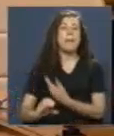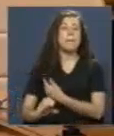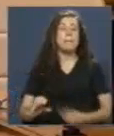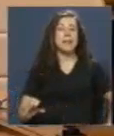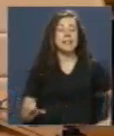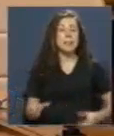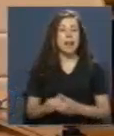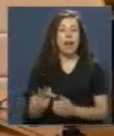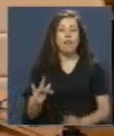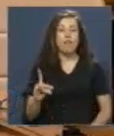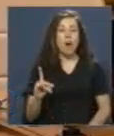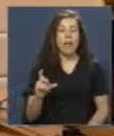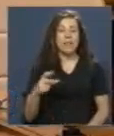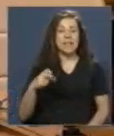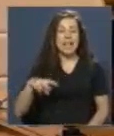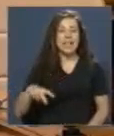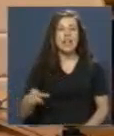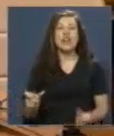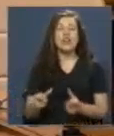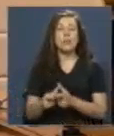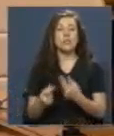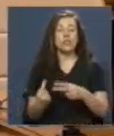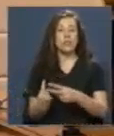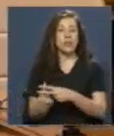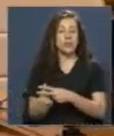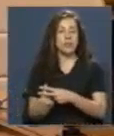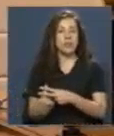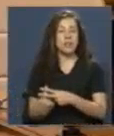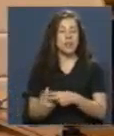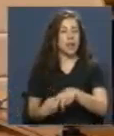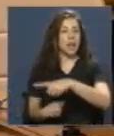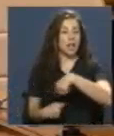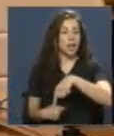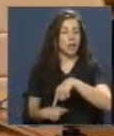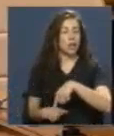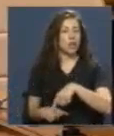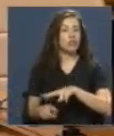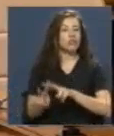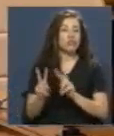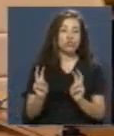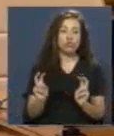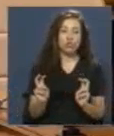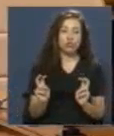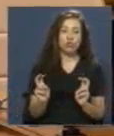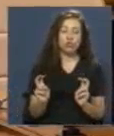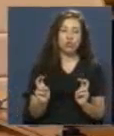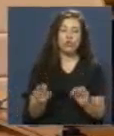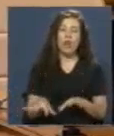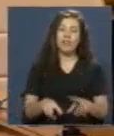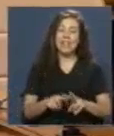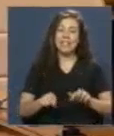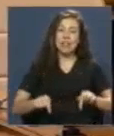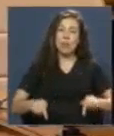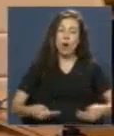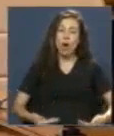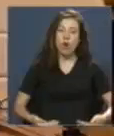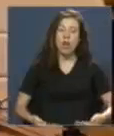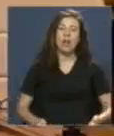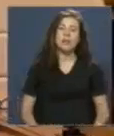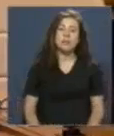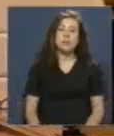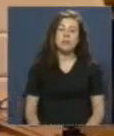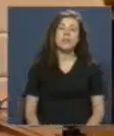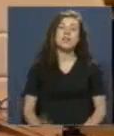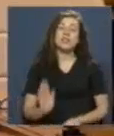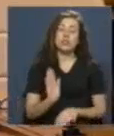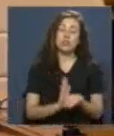Chaín, la Comisión Previsional de la Democracia Cristiana, no solo sobre la base de lo que estamos haciendo ahora, aumentar el